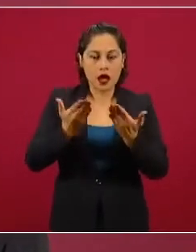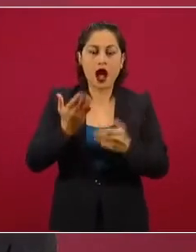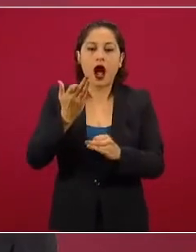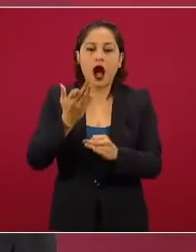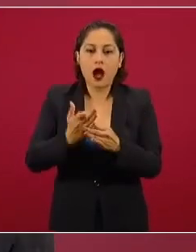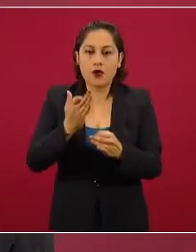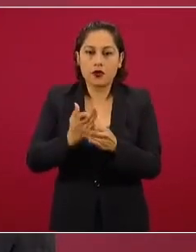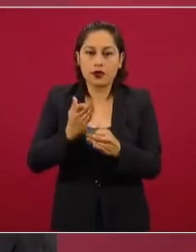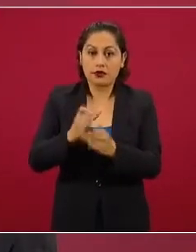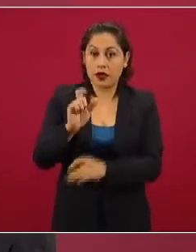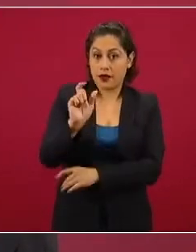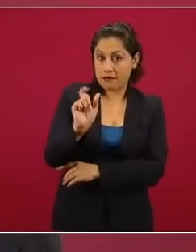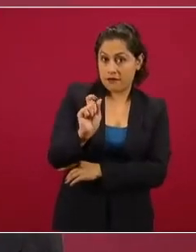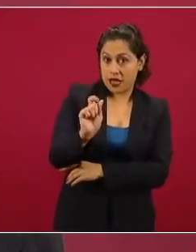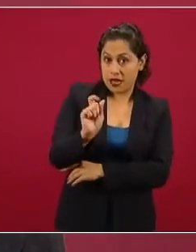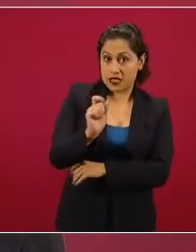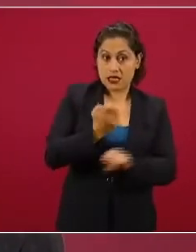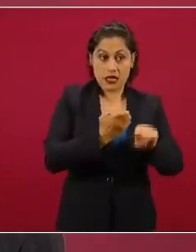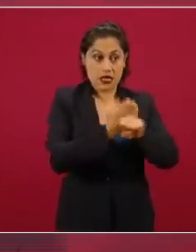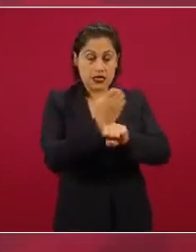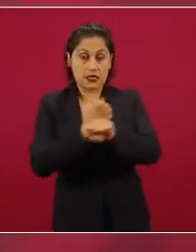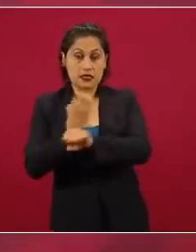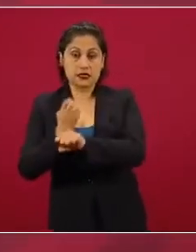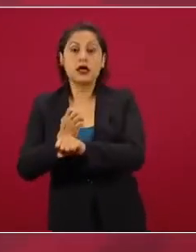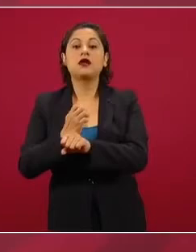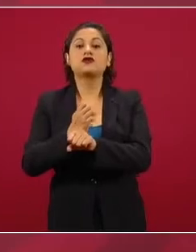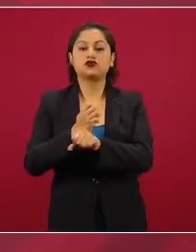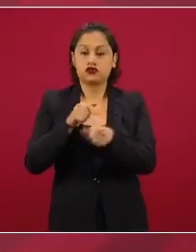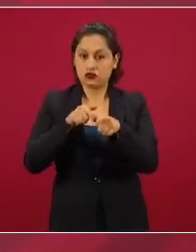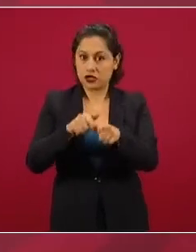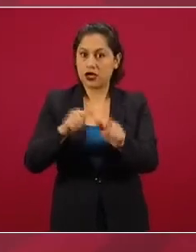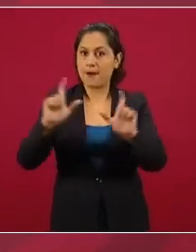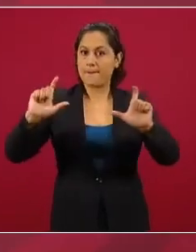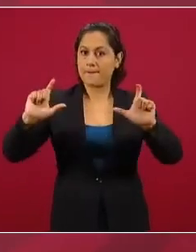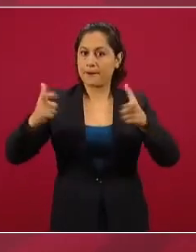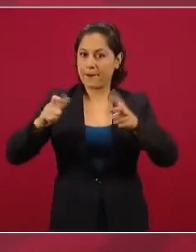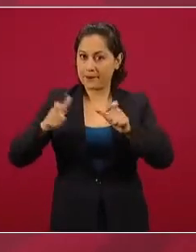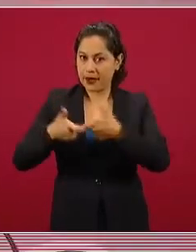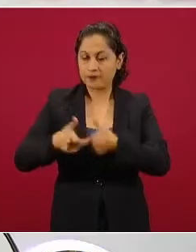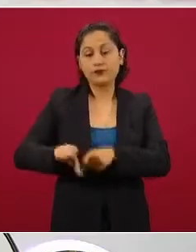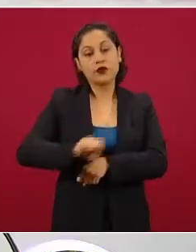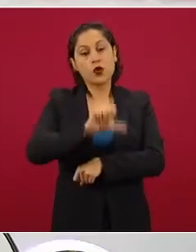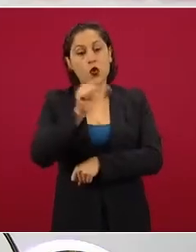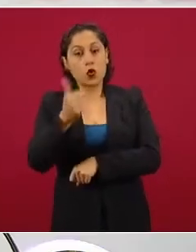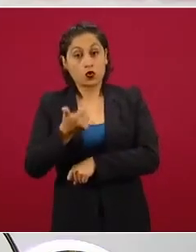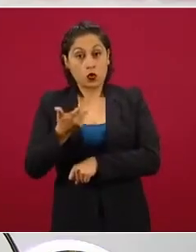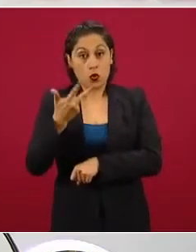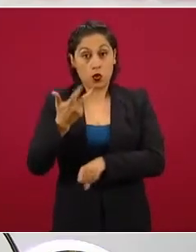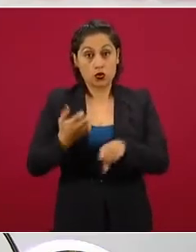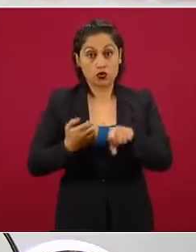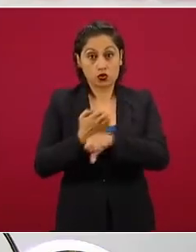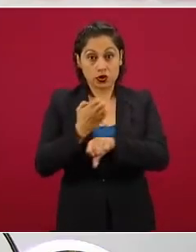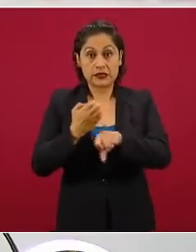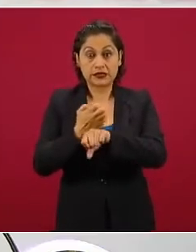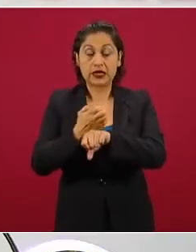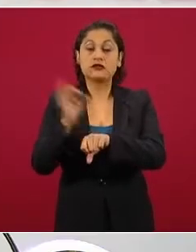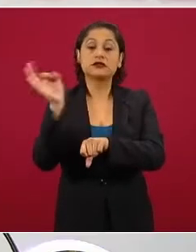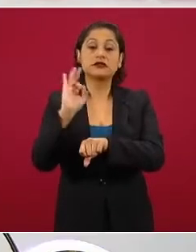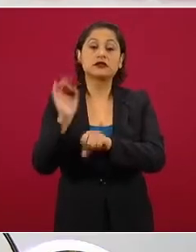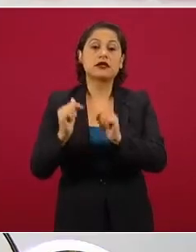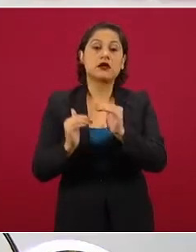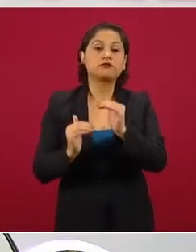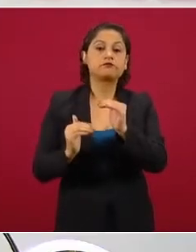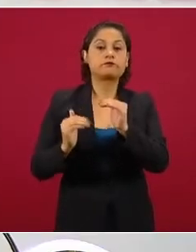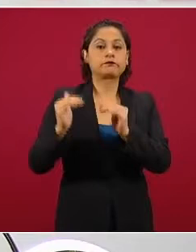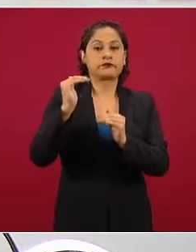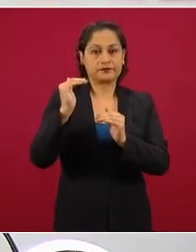estados, que tienen curvas epidémicas en descenso, y hay 8 estados que pueden tener un cambio hacia arriba.